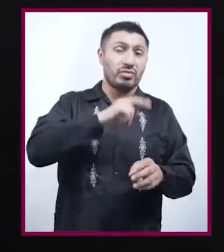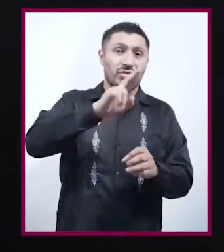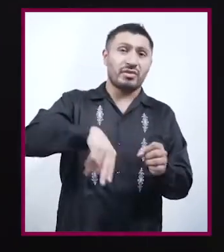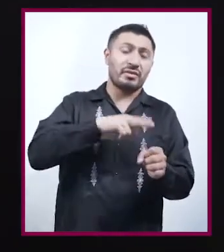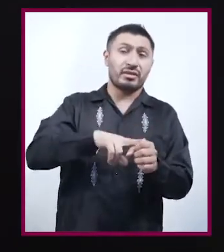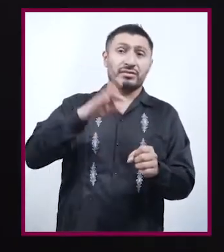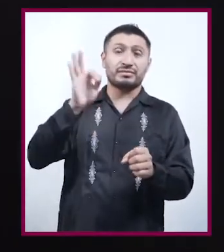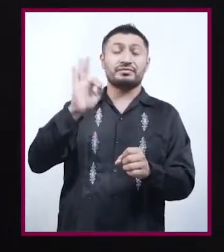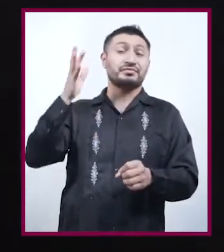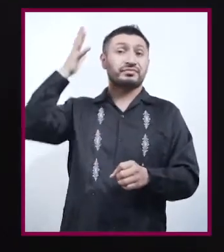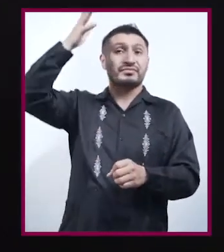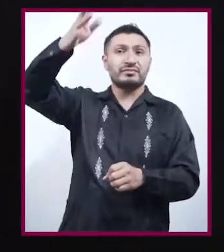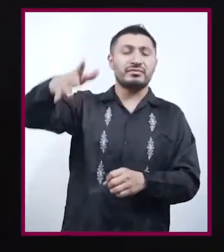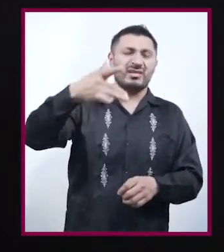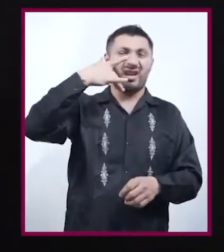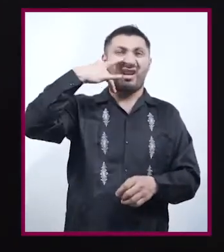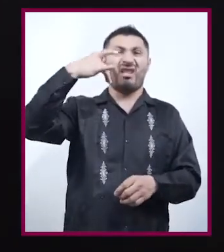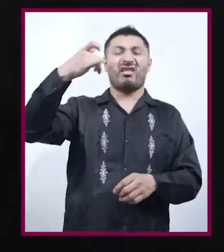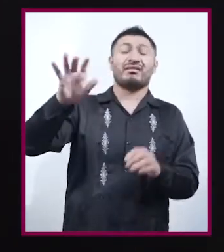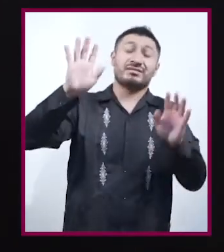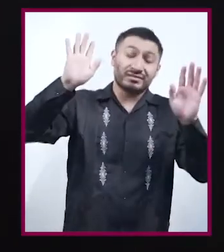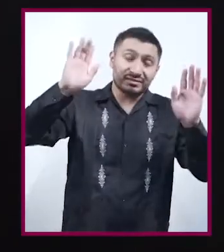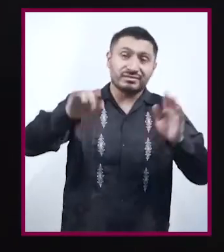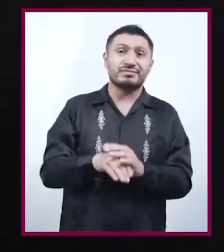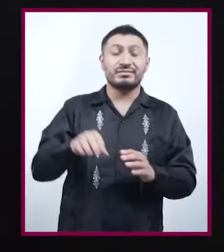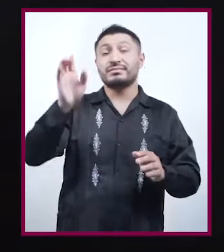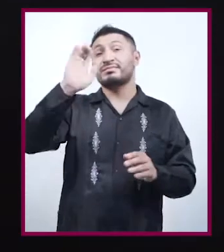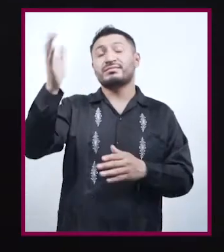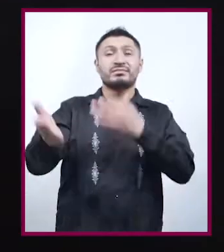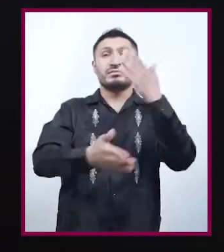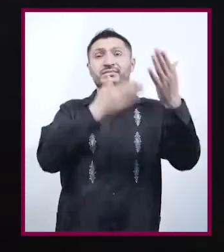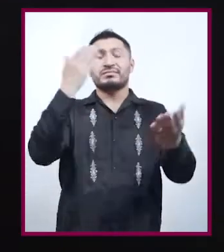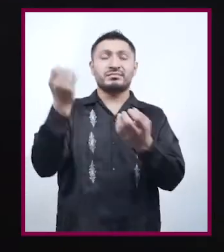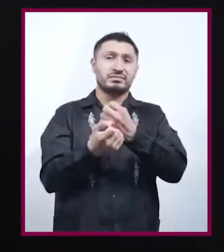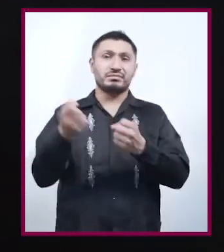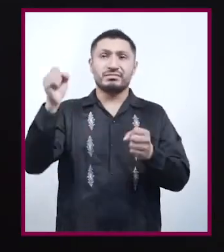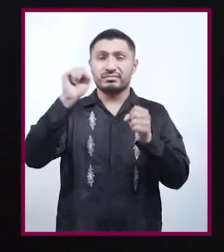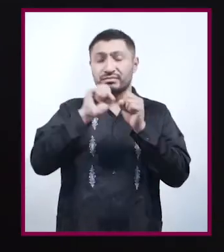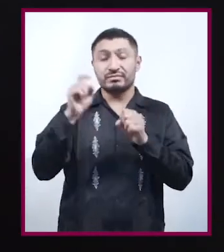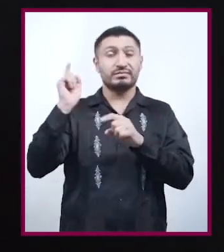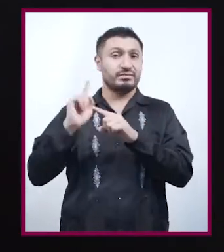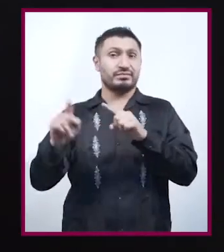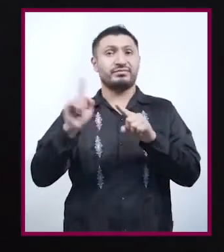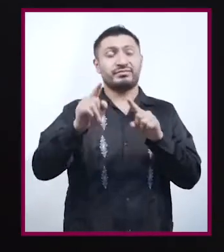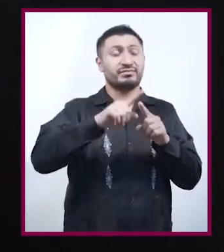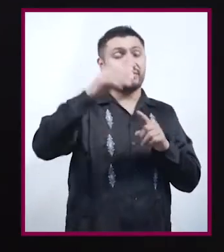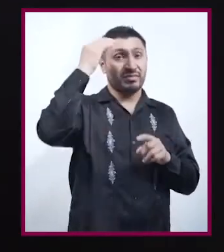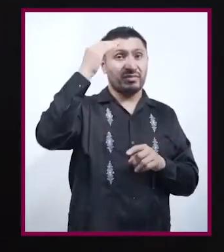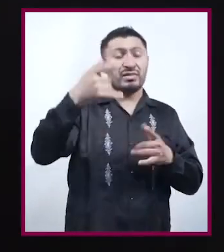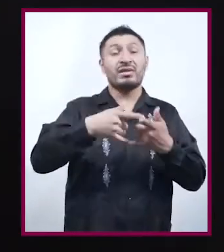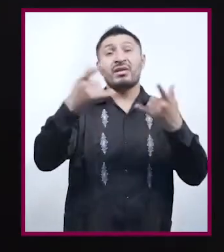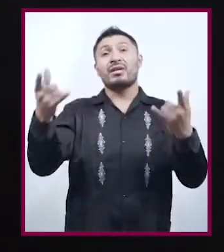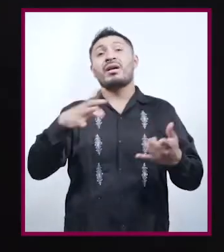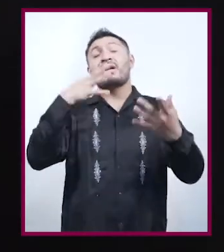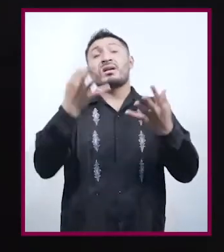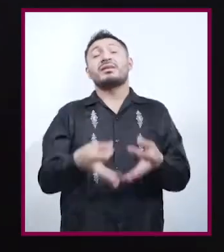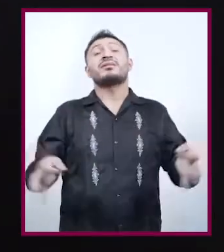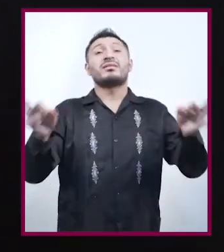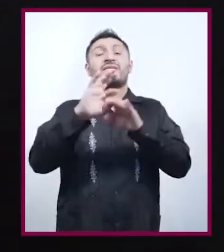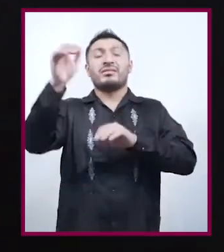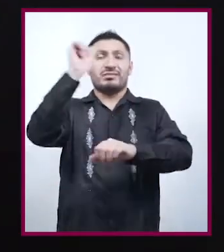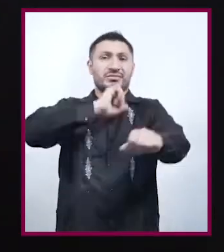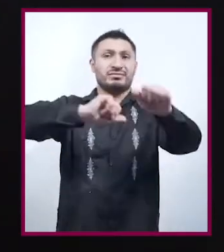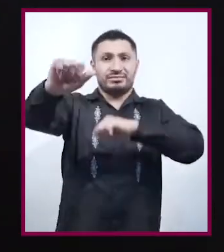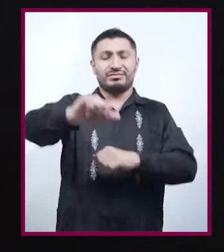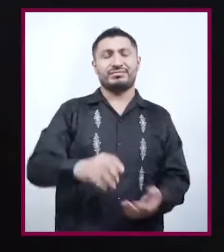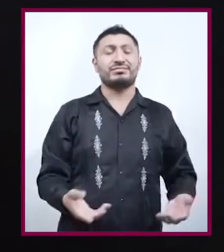hoy nos parece normal, tal vez mañana resulte extrañísimo. Al momento de estudiar sociedades de otros periodos, es importante ponerse en